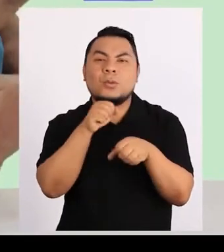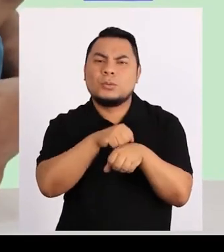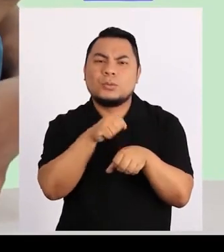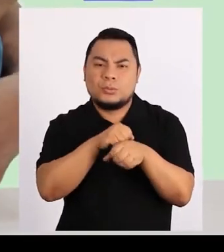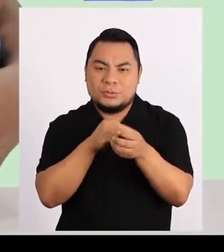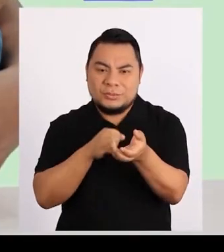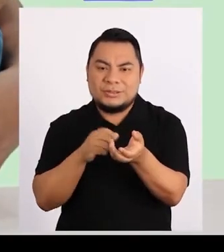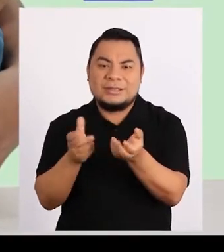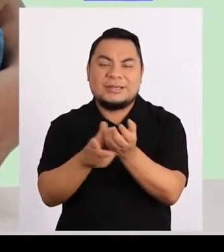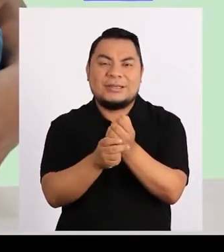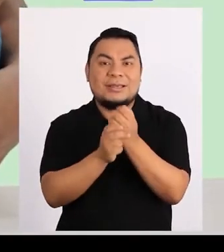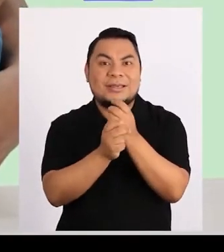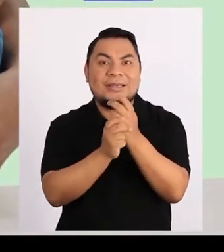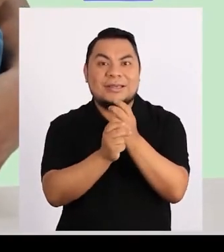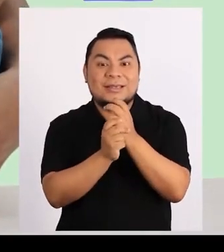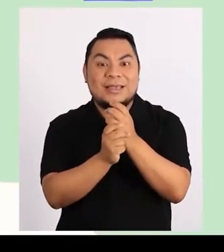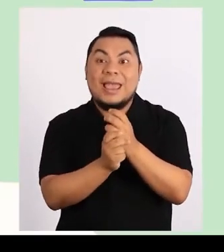dura.